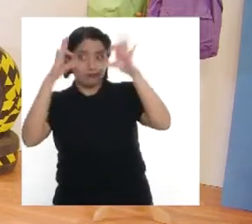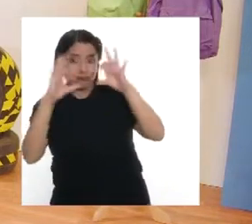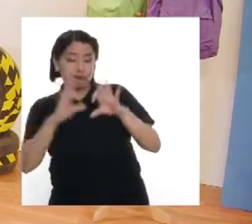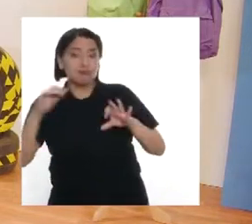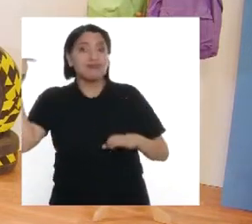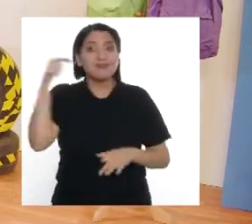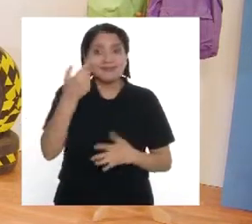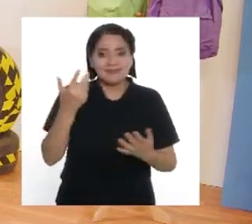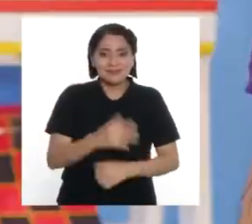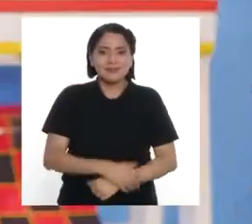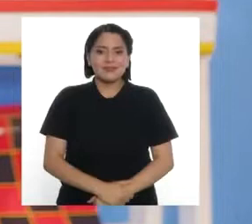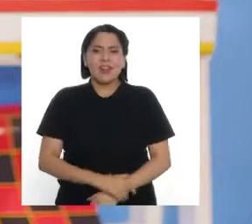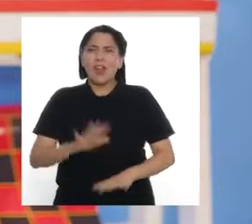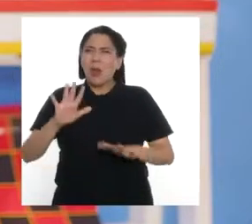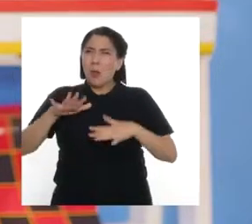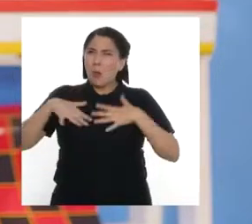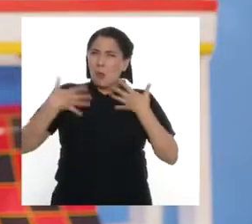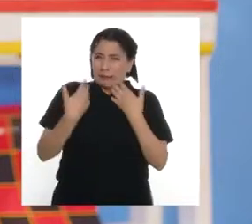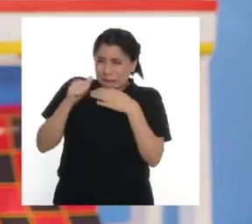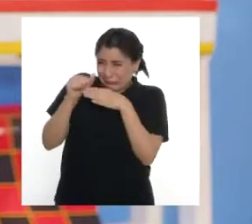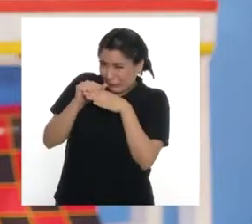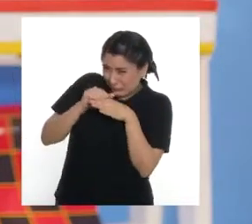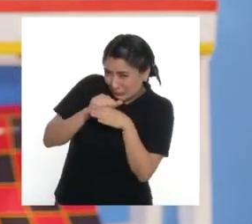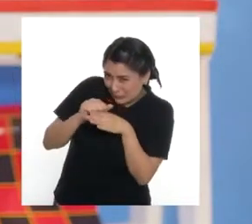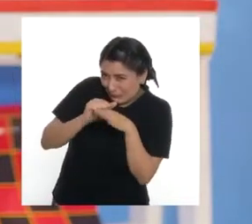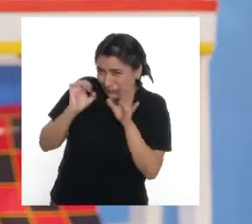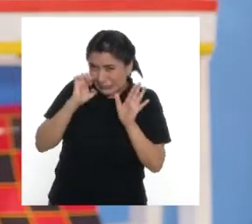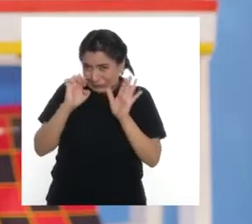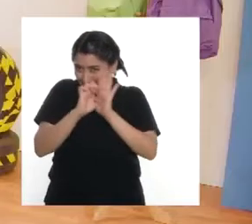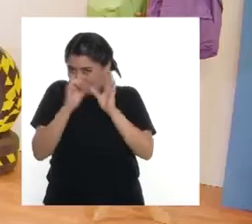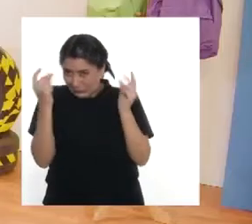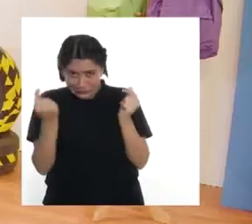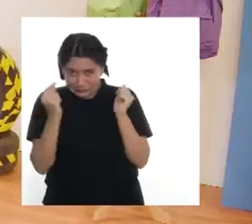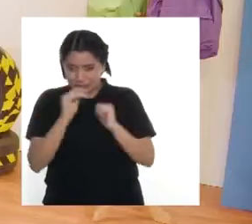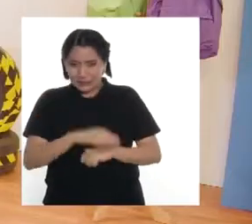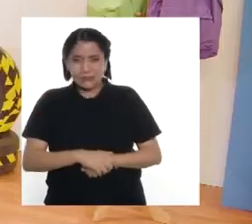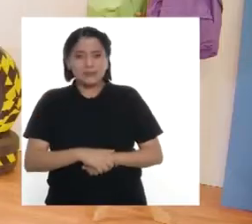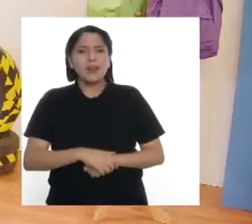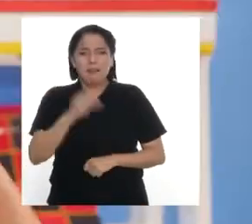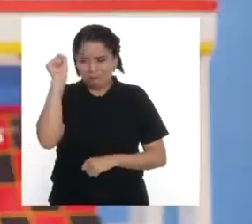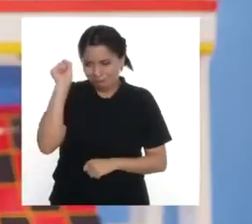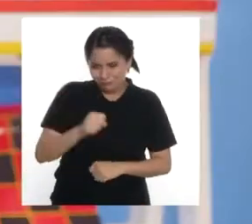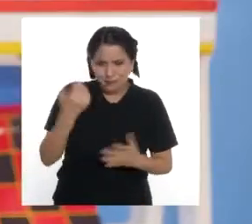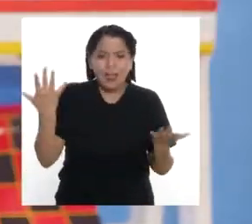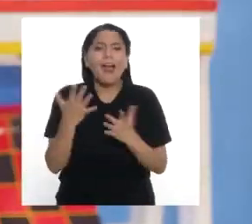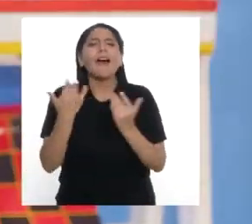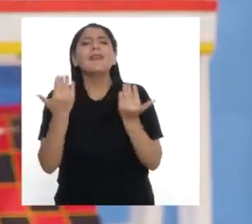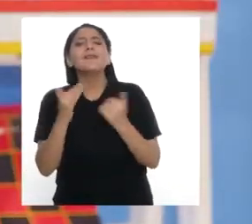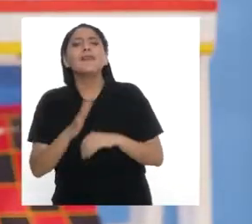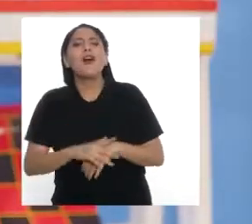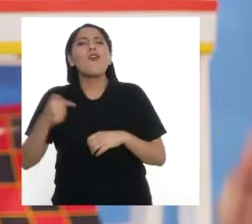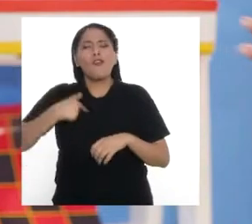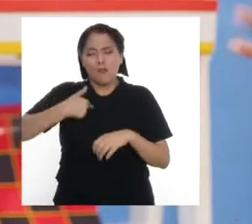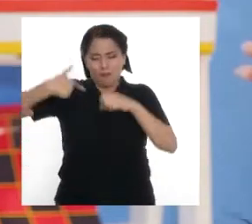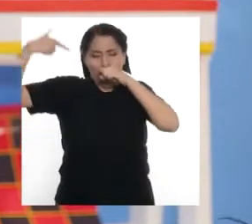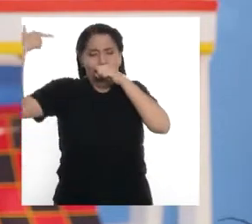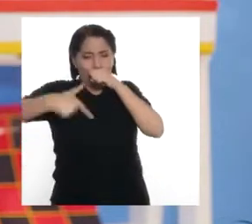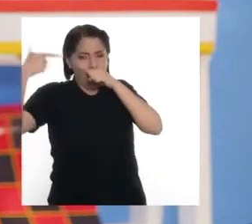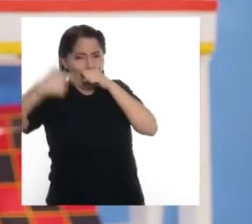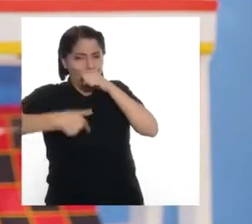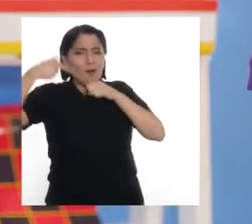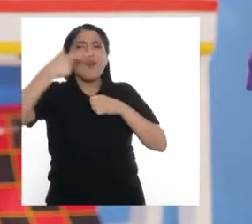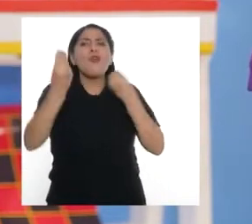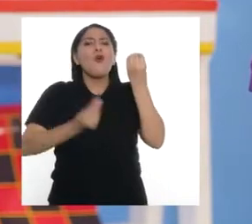el otro participante. ¿Podemos hacer una pruebita rápida? Por supuesto. A ver, Raulín, yo haré el rap y